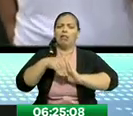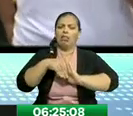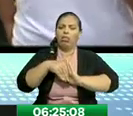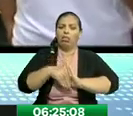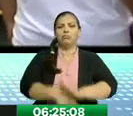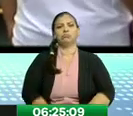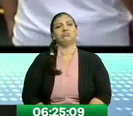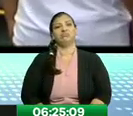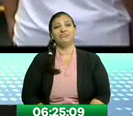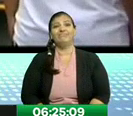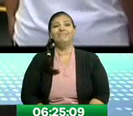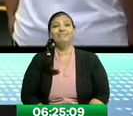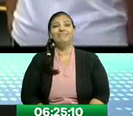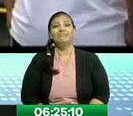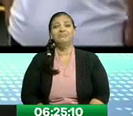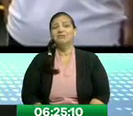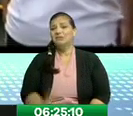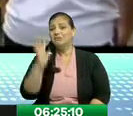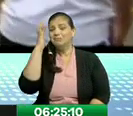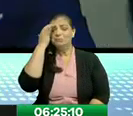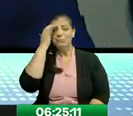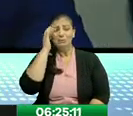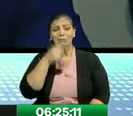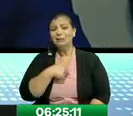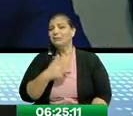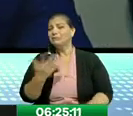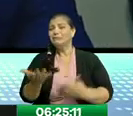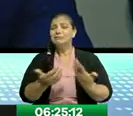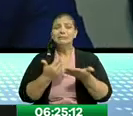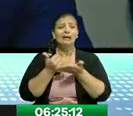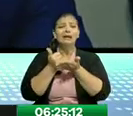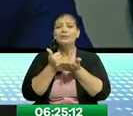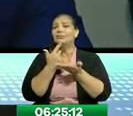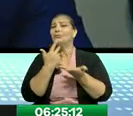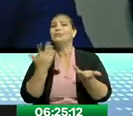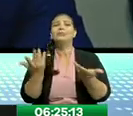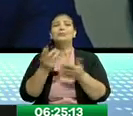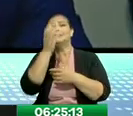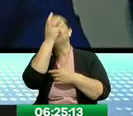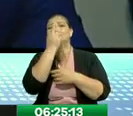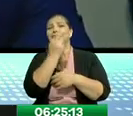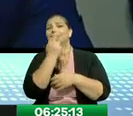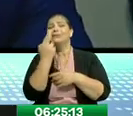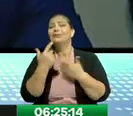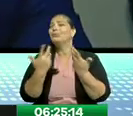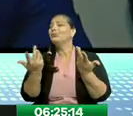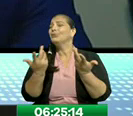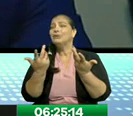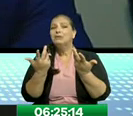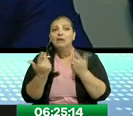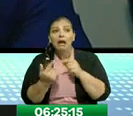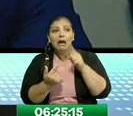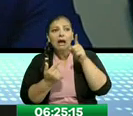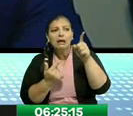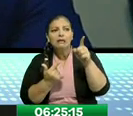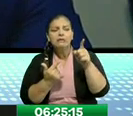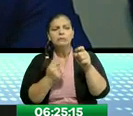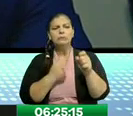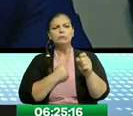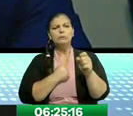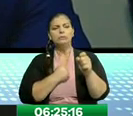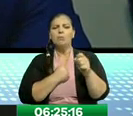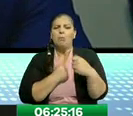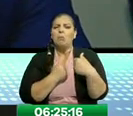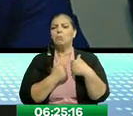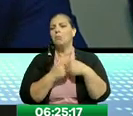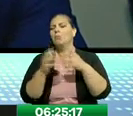no es así, mi querida Mayra. Así es, mi querido José Luis, como tú dices, no solamente la víctima es el consumidor, o el drogadicto, o